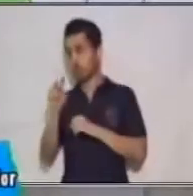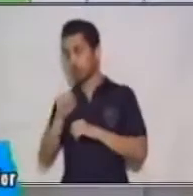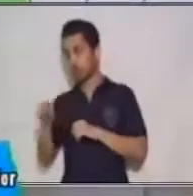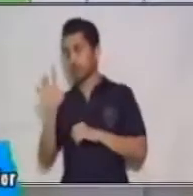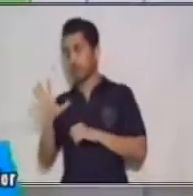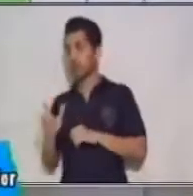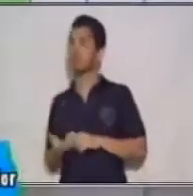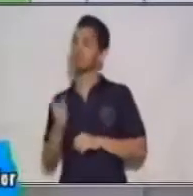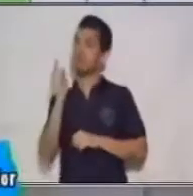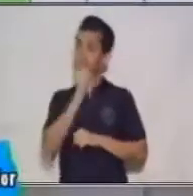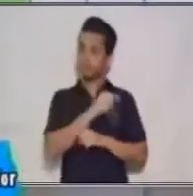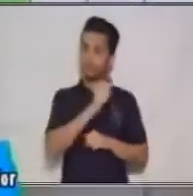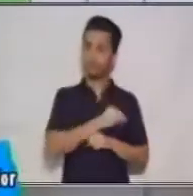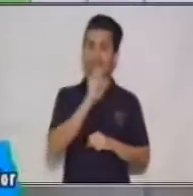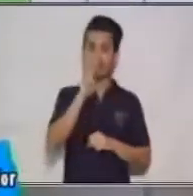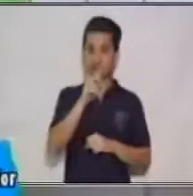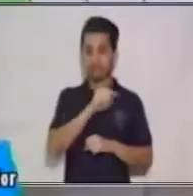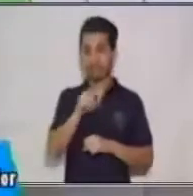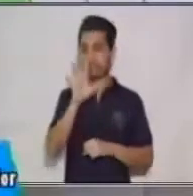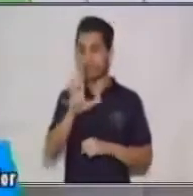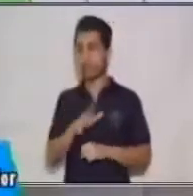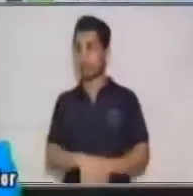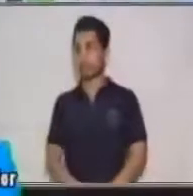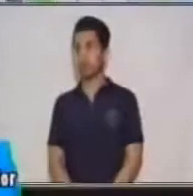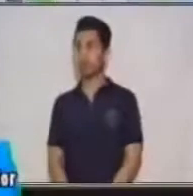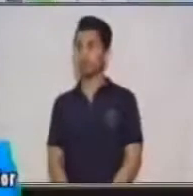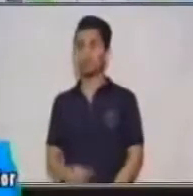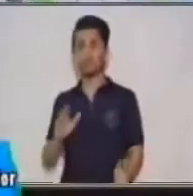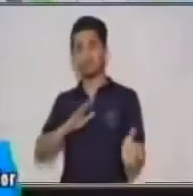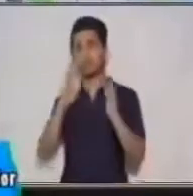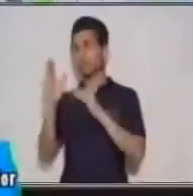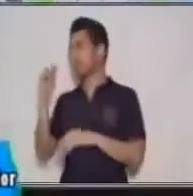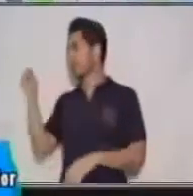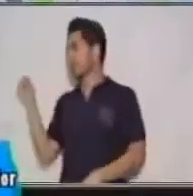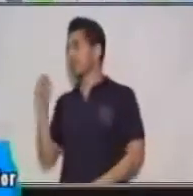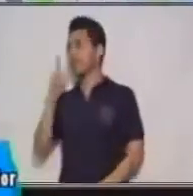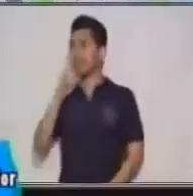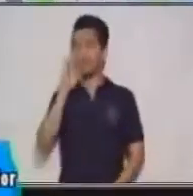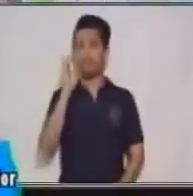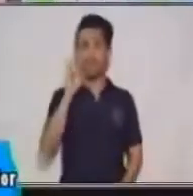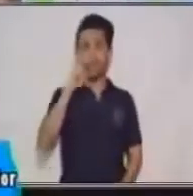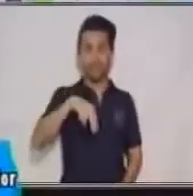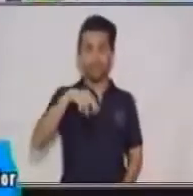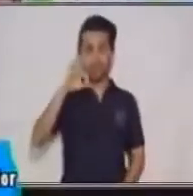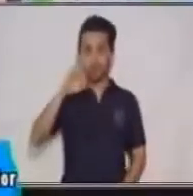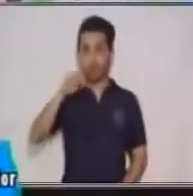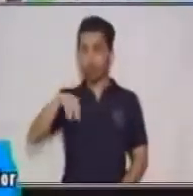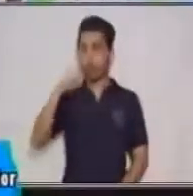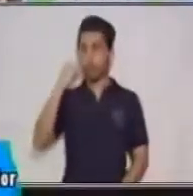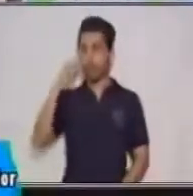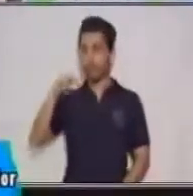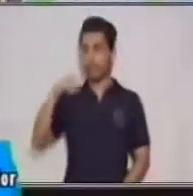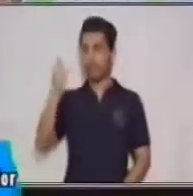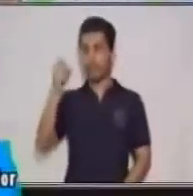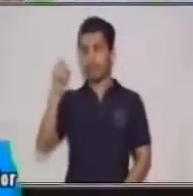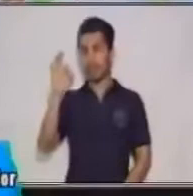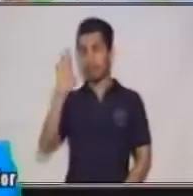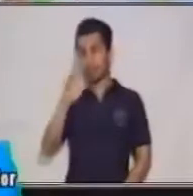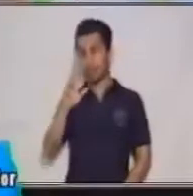3/5. Vamos ahora con el denominador. El denominador es